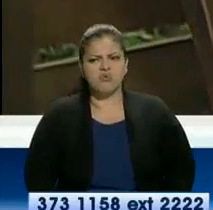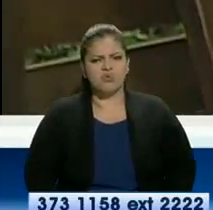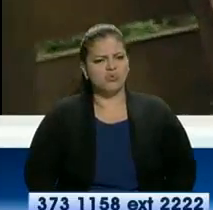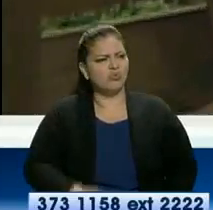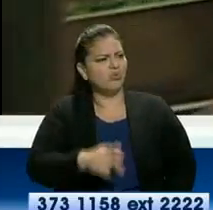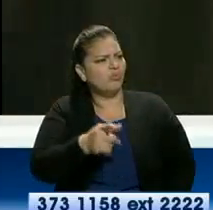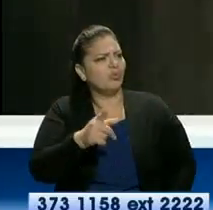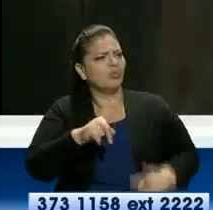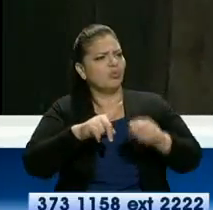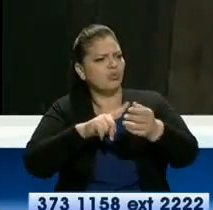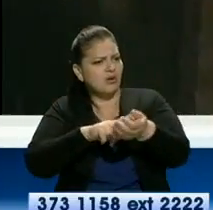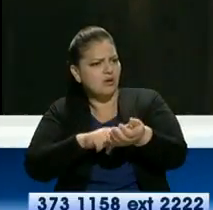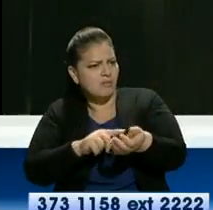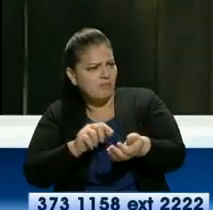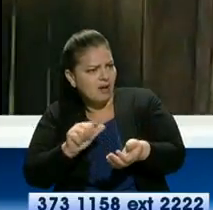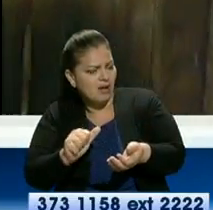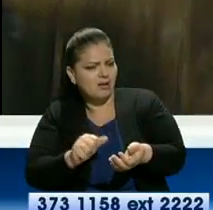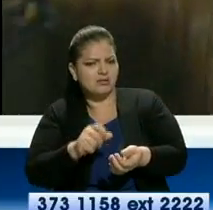ciudadana, tiene que